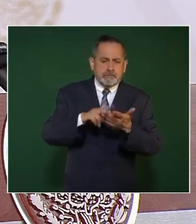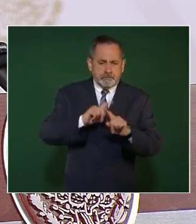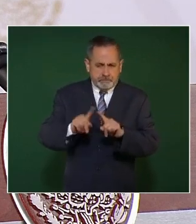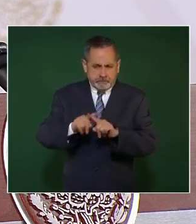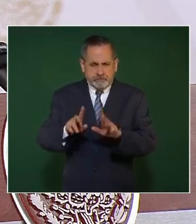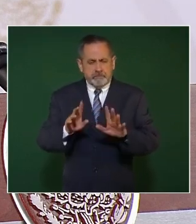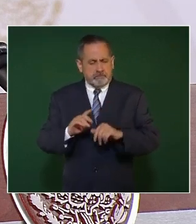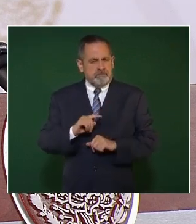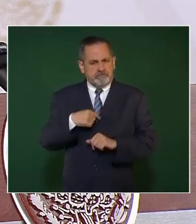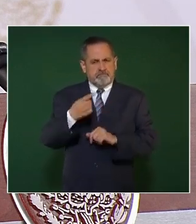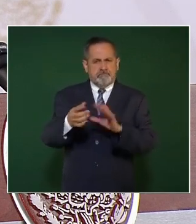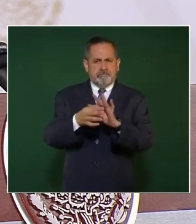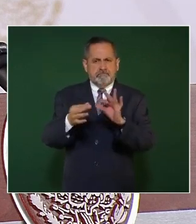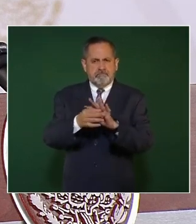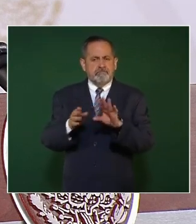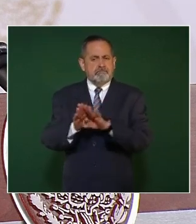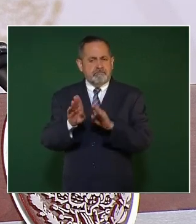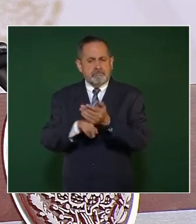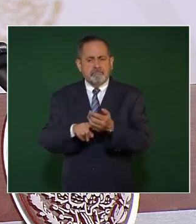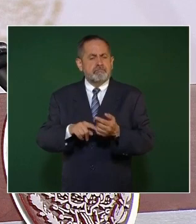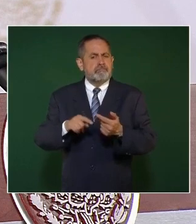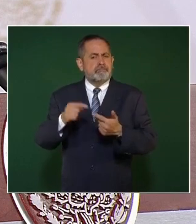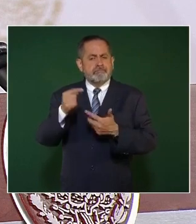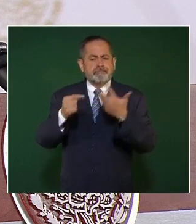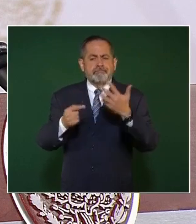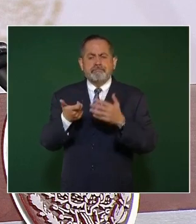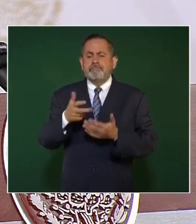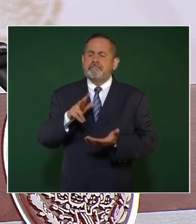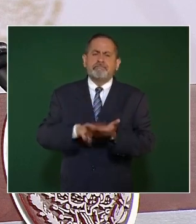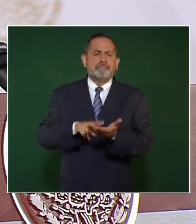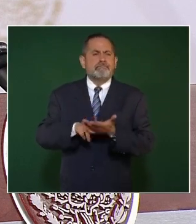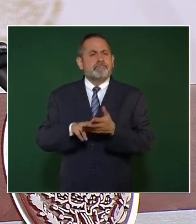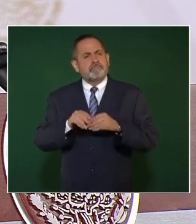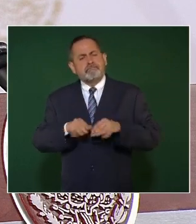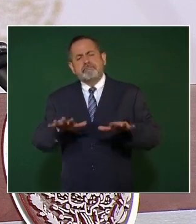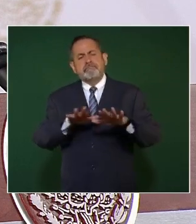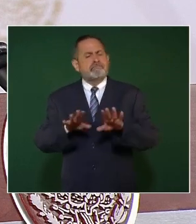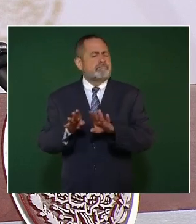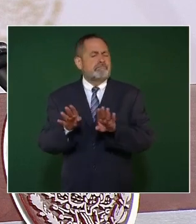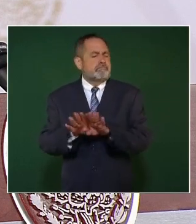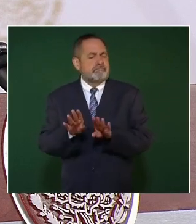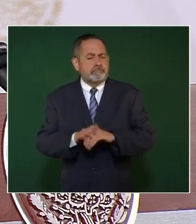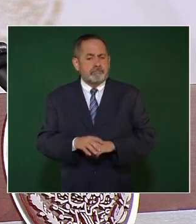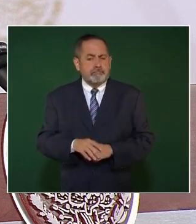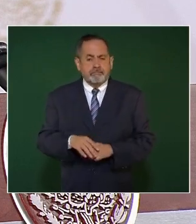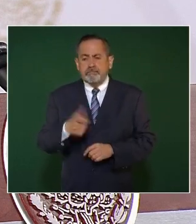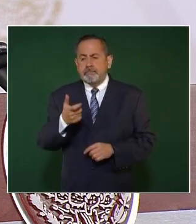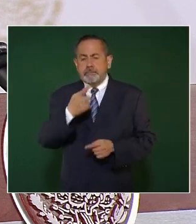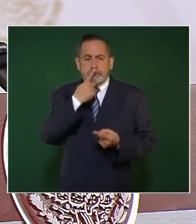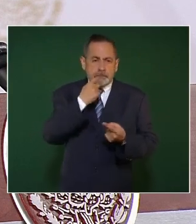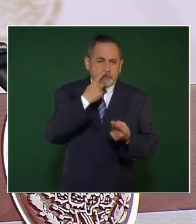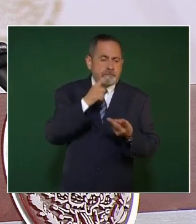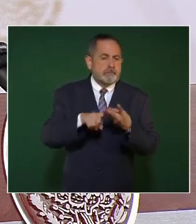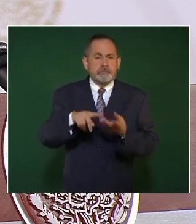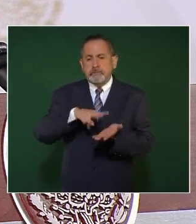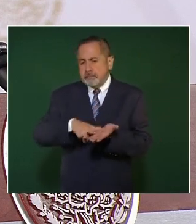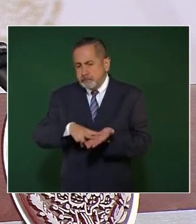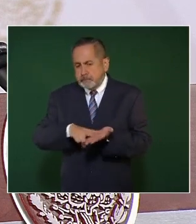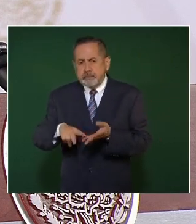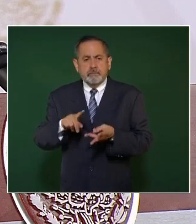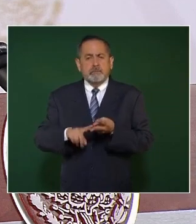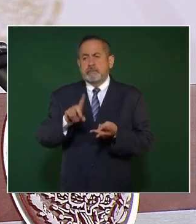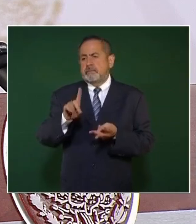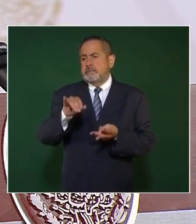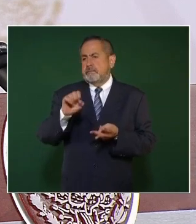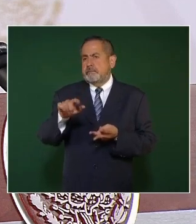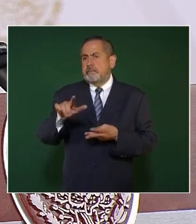poco iremos explicando el volumen de cada uno de ellos respecto de lo que se ofrece en el mercado, ya sea de regular, premium o diésel, y